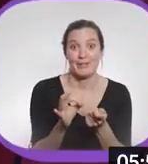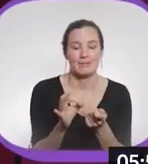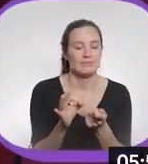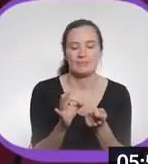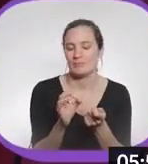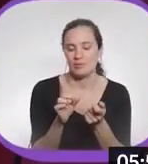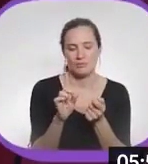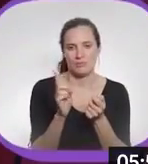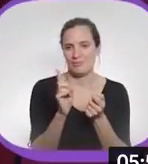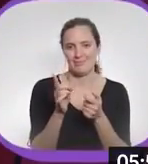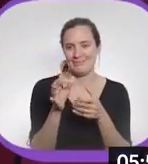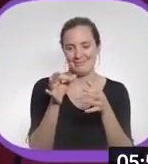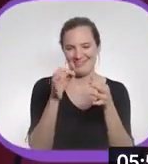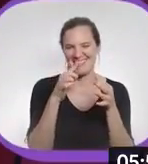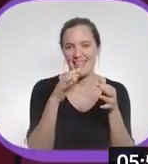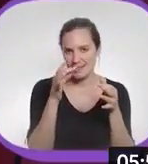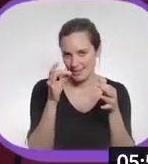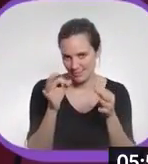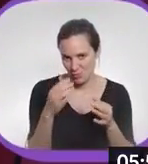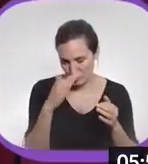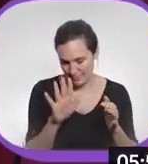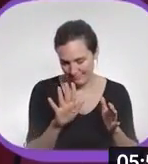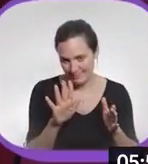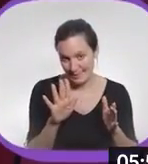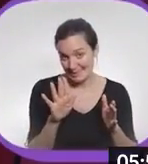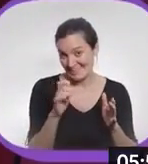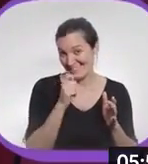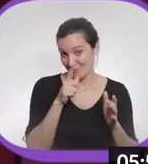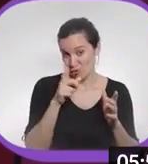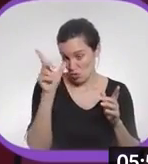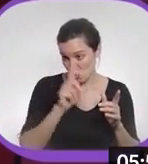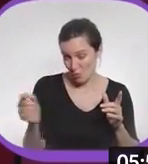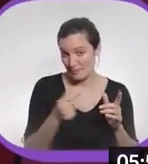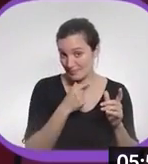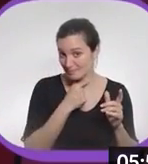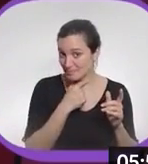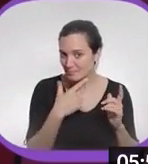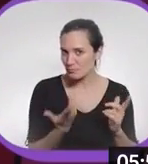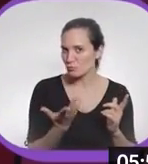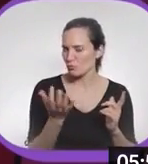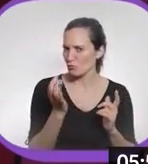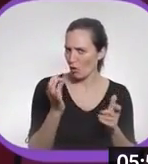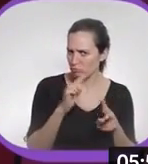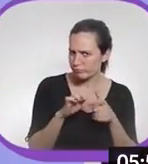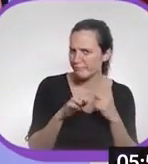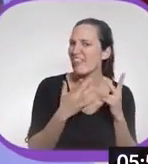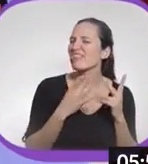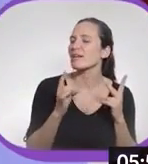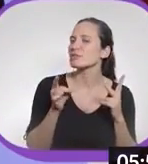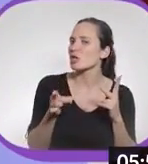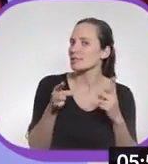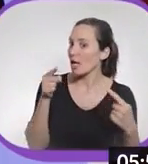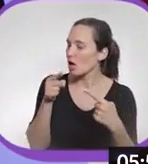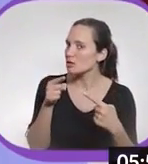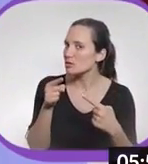fallo del consejo es decisivo. Una última cosa, Fup. Si intentas escapar de Vicky o desafiar sus deseos, tu